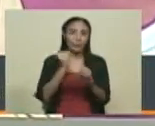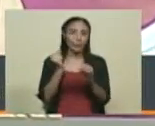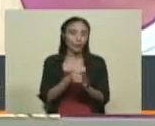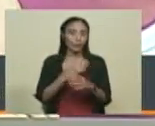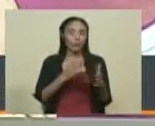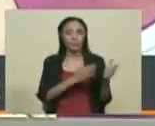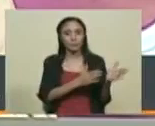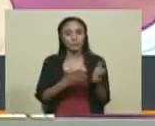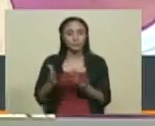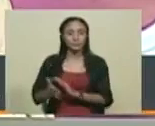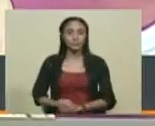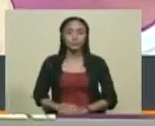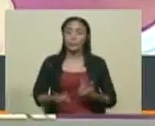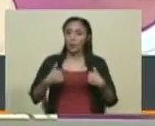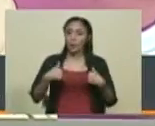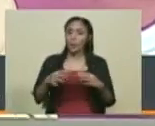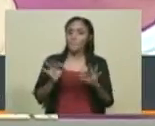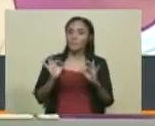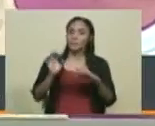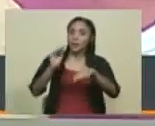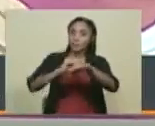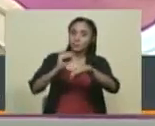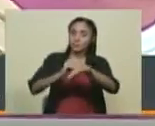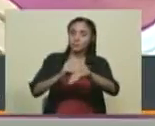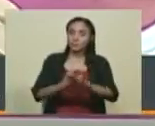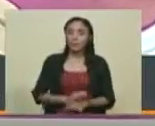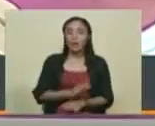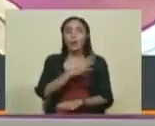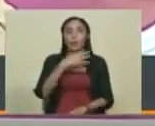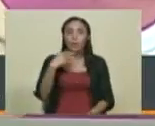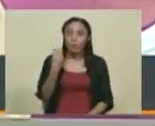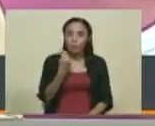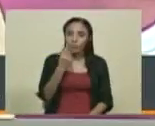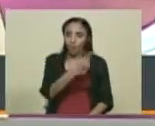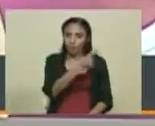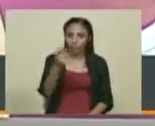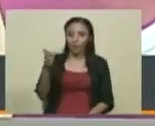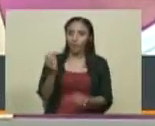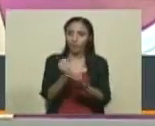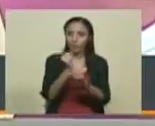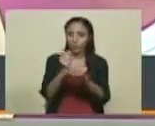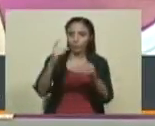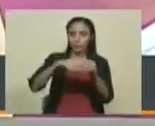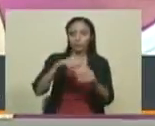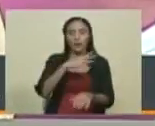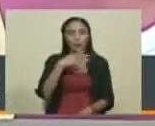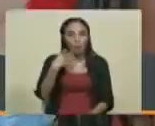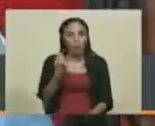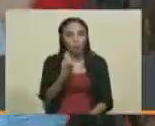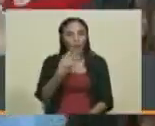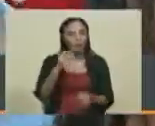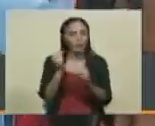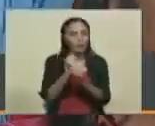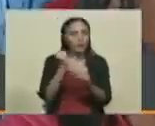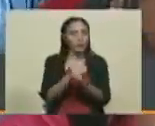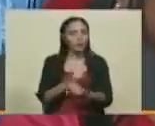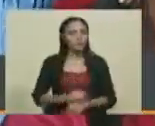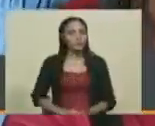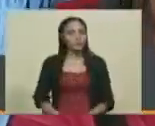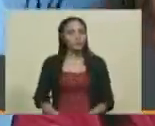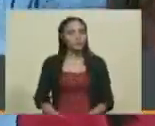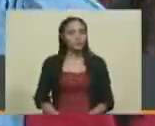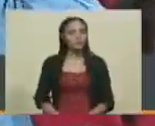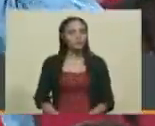Yo le hago un llamado especial a la juventud petrolera, a la juventud trabajadora, a